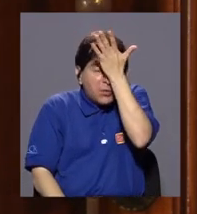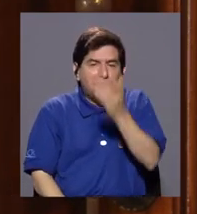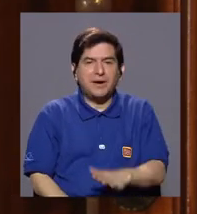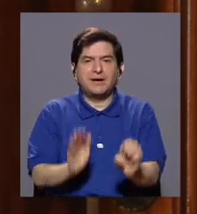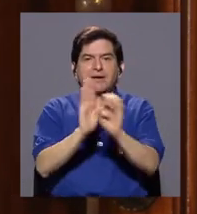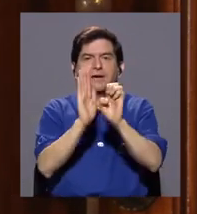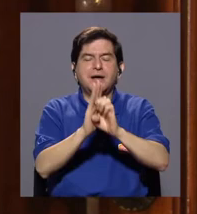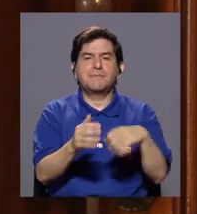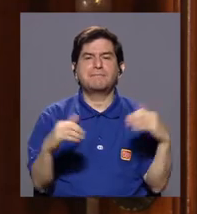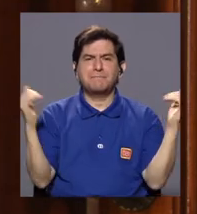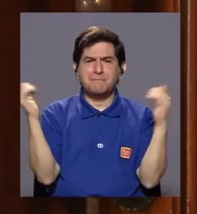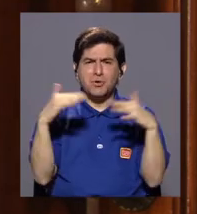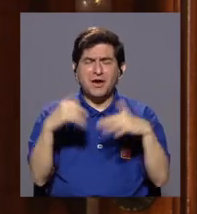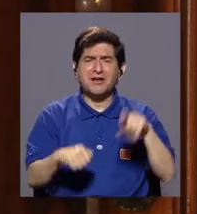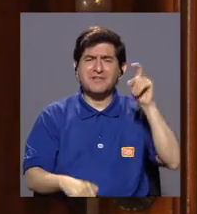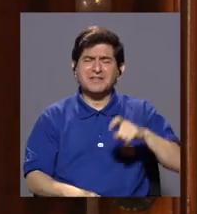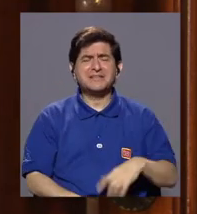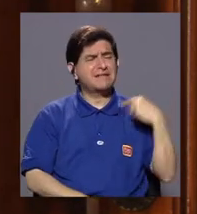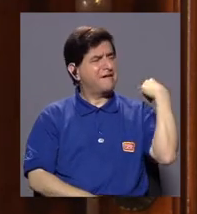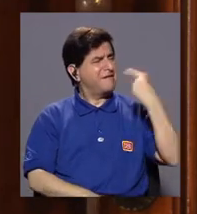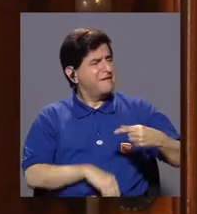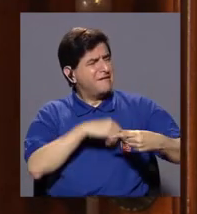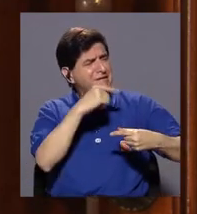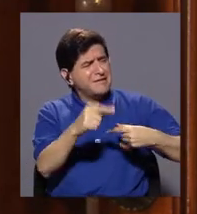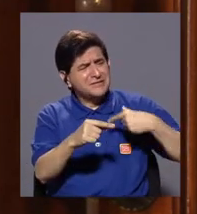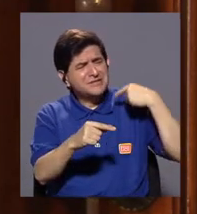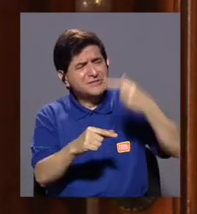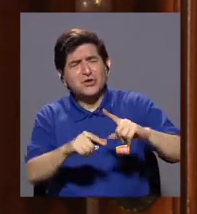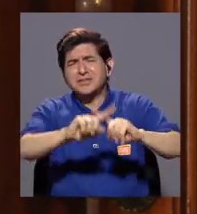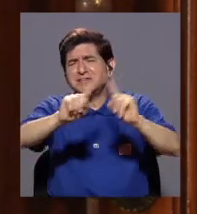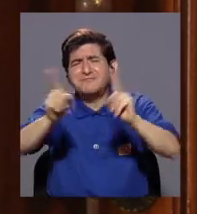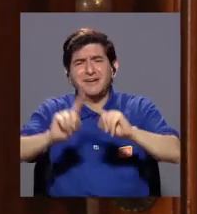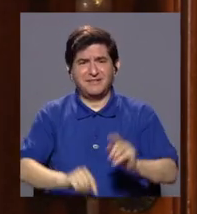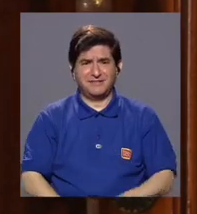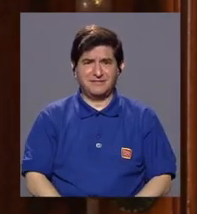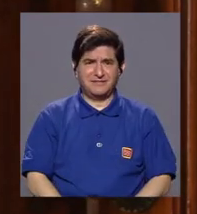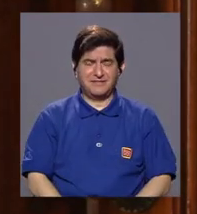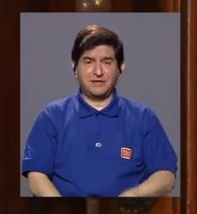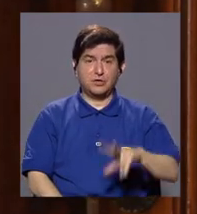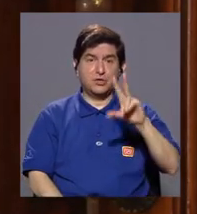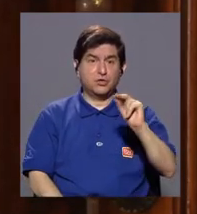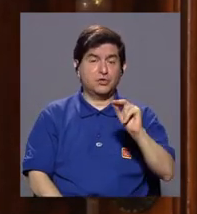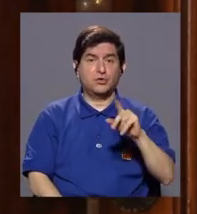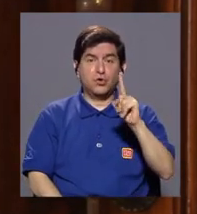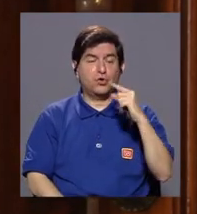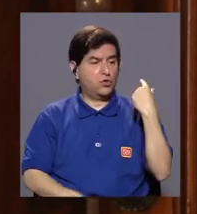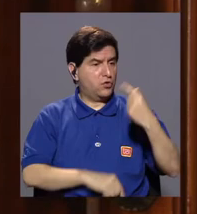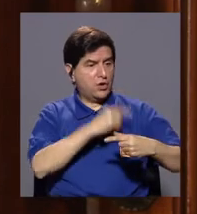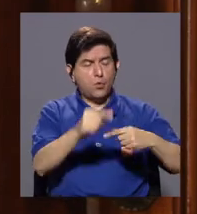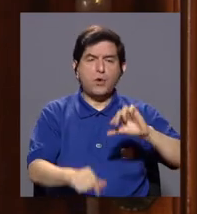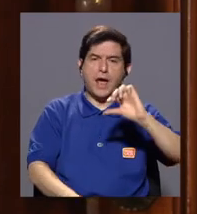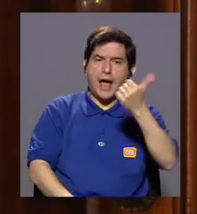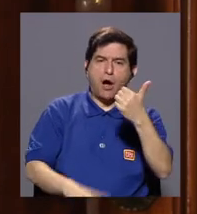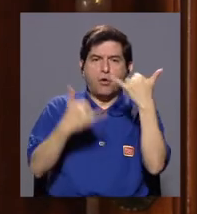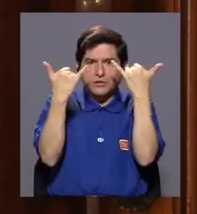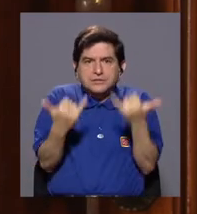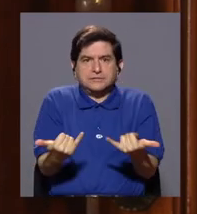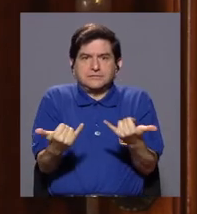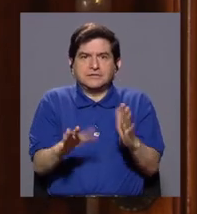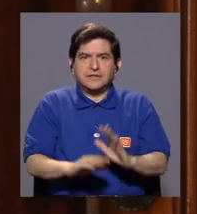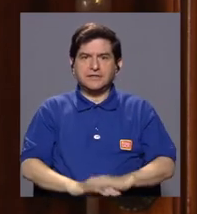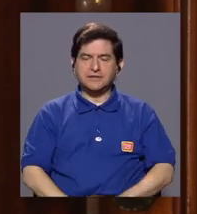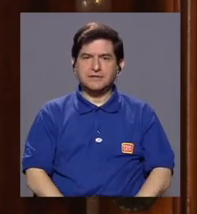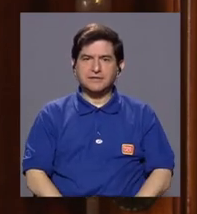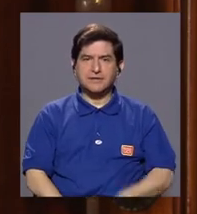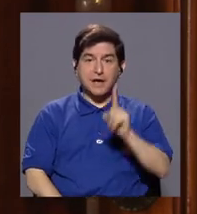como la guerra toma generaciones. No es de una generación a otra